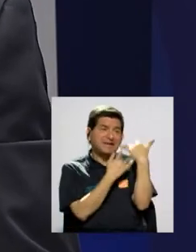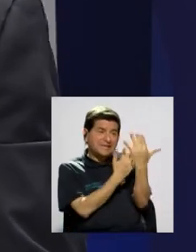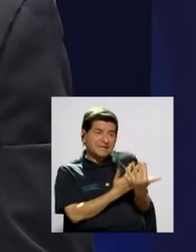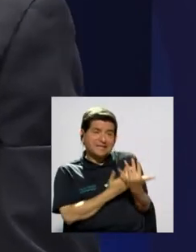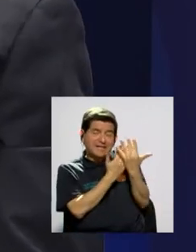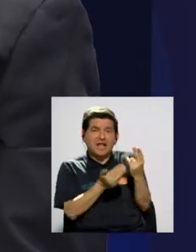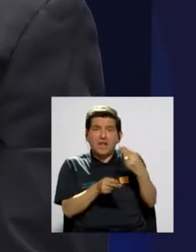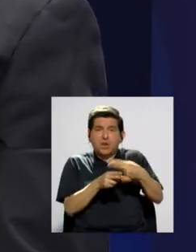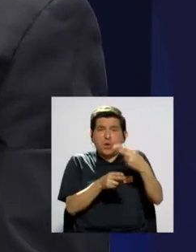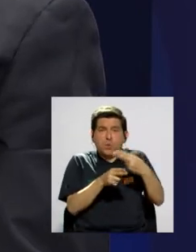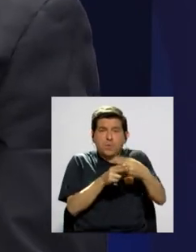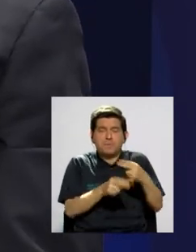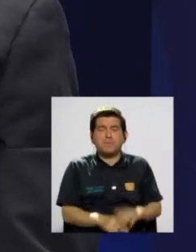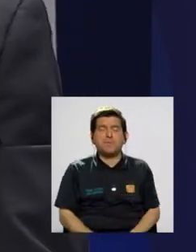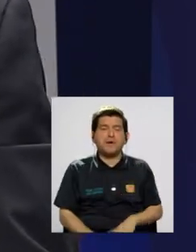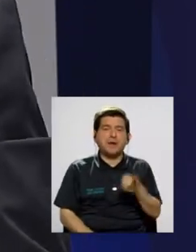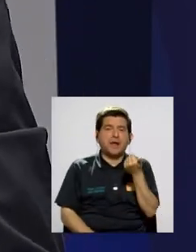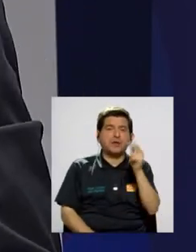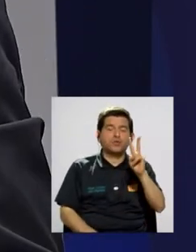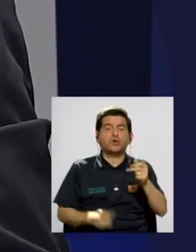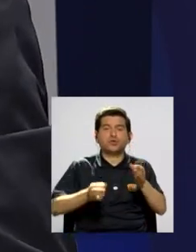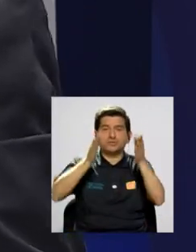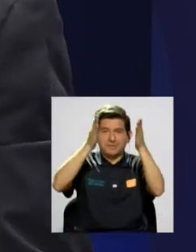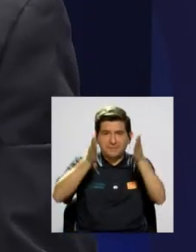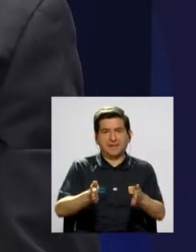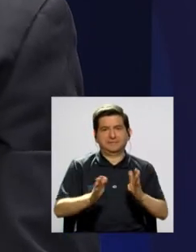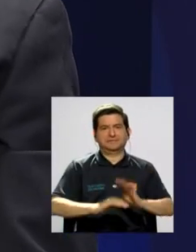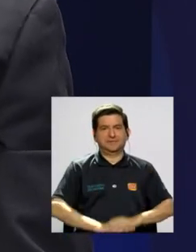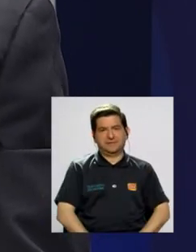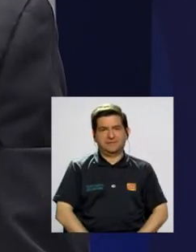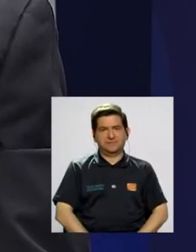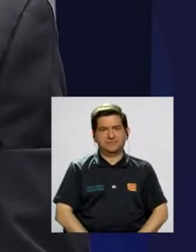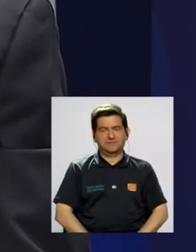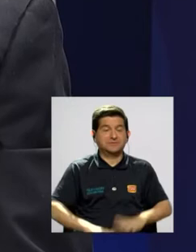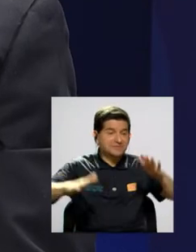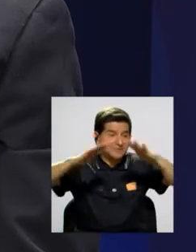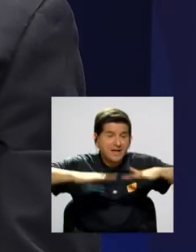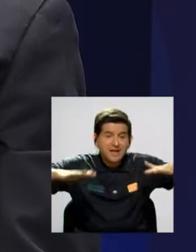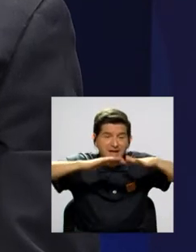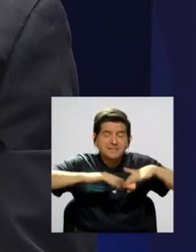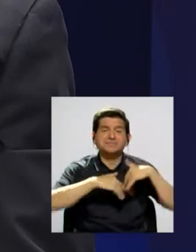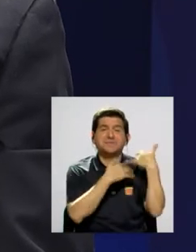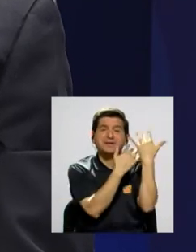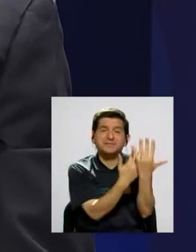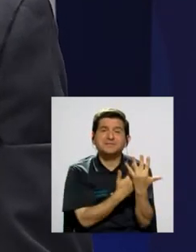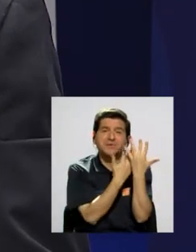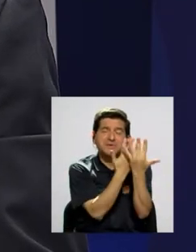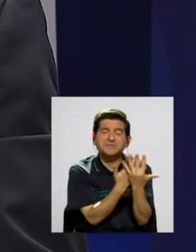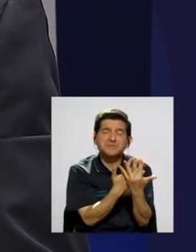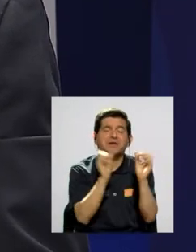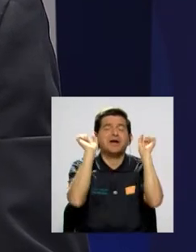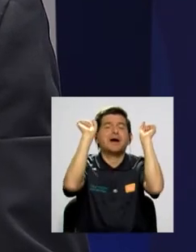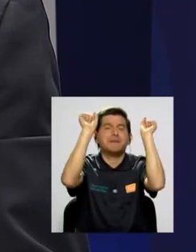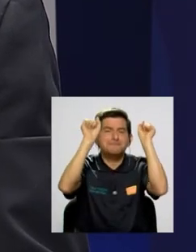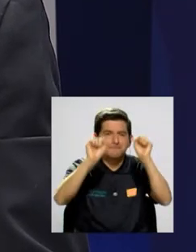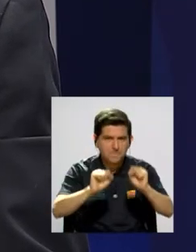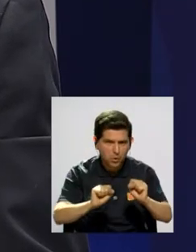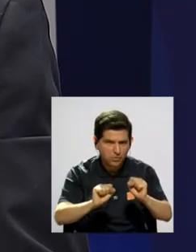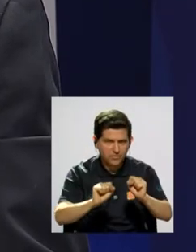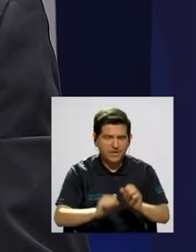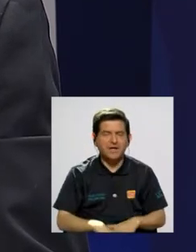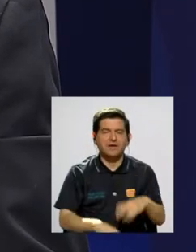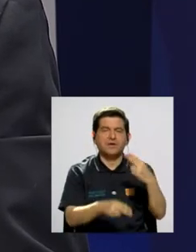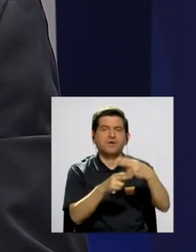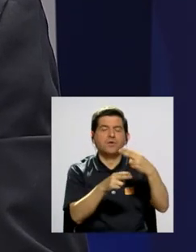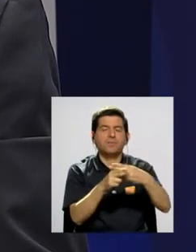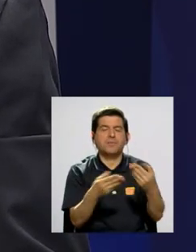el nombramiento de más de 12 magistrados y magistradas, es el escenario donde está pendiente probablemente el